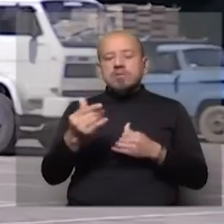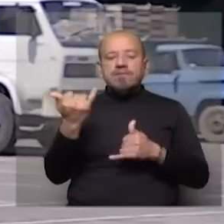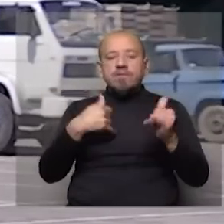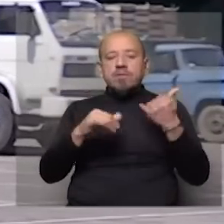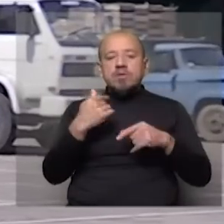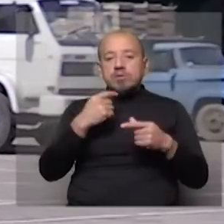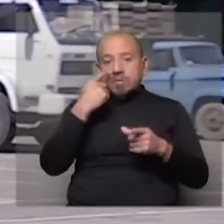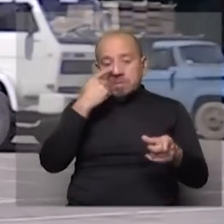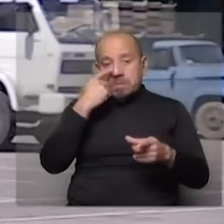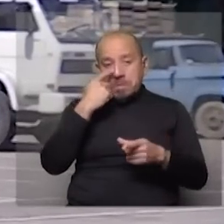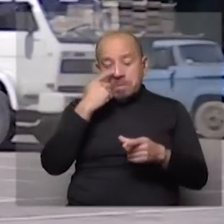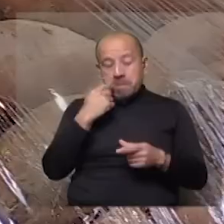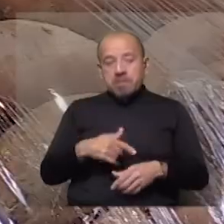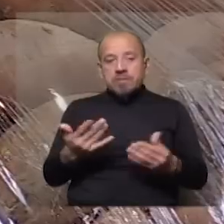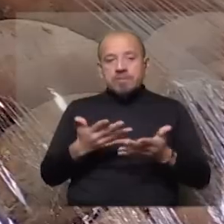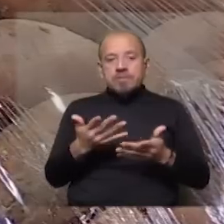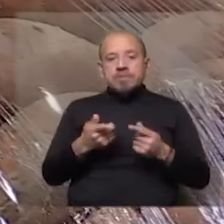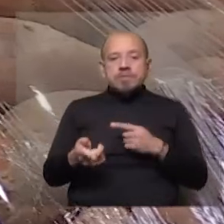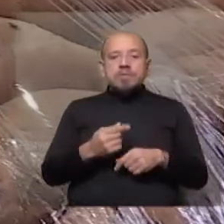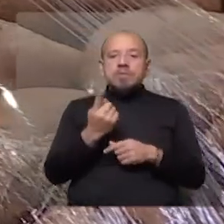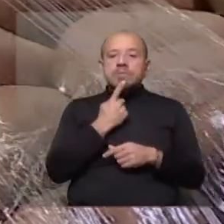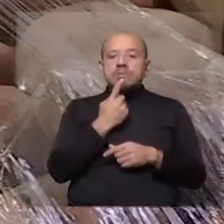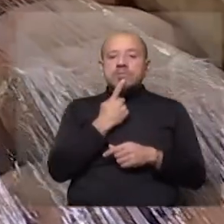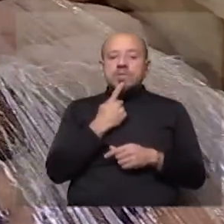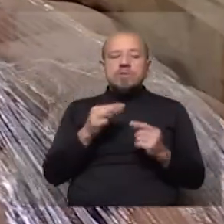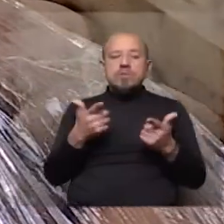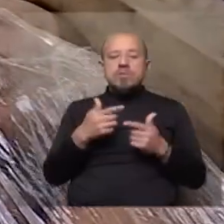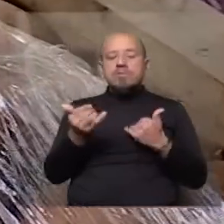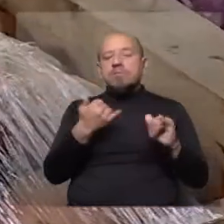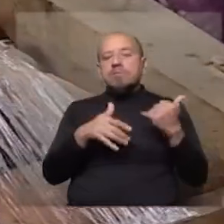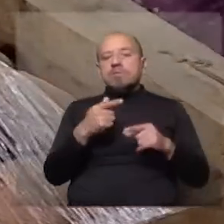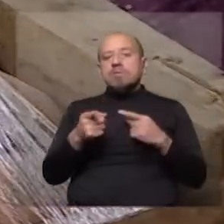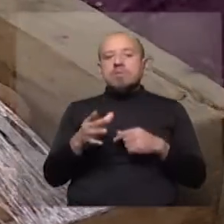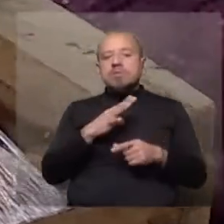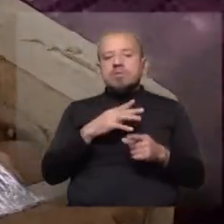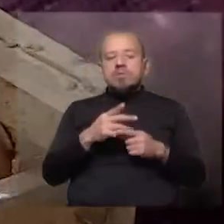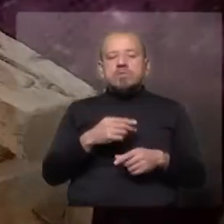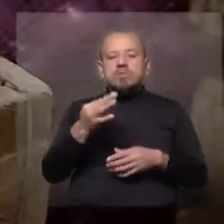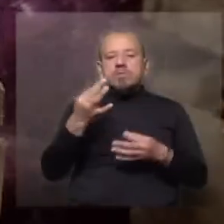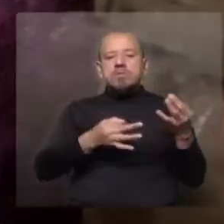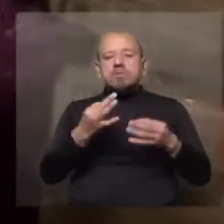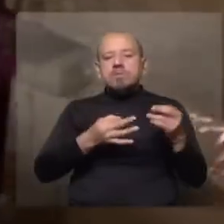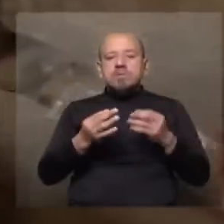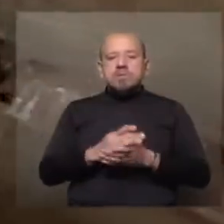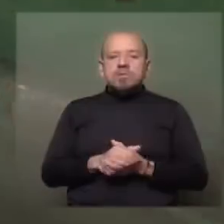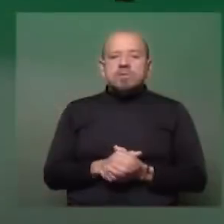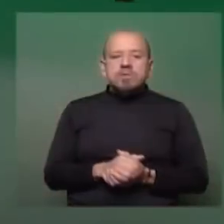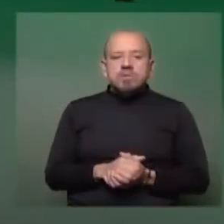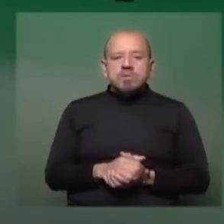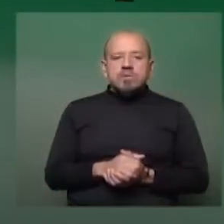concluye que actualmente se configura una política de desinformación sobre la presencia de agroquímicos en alimentos